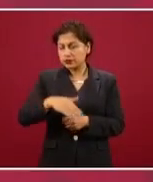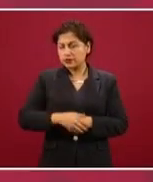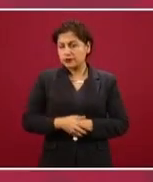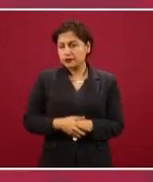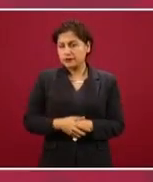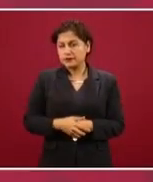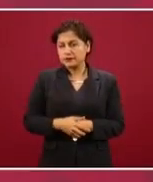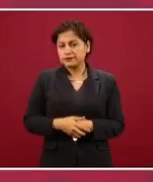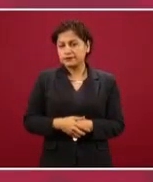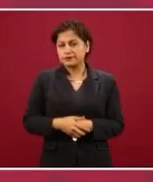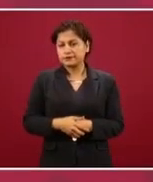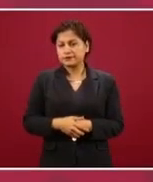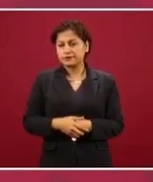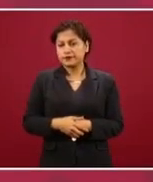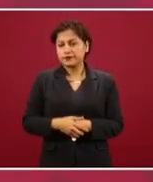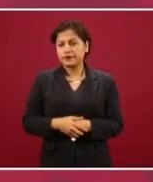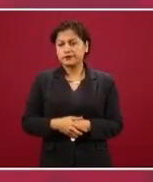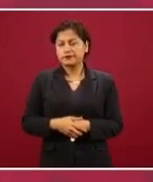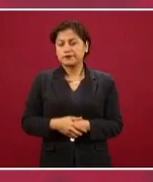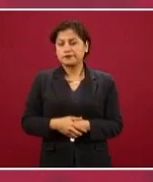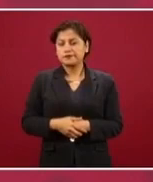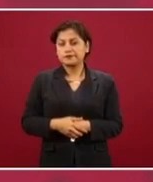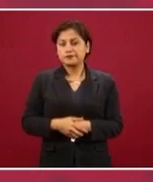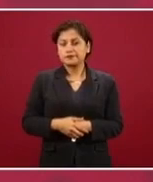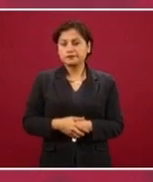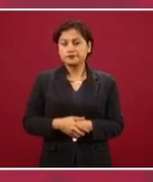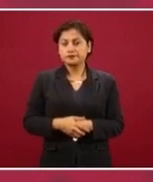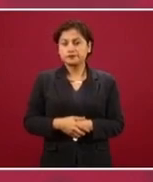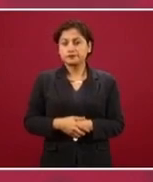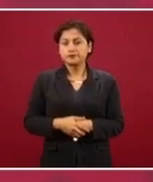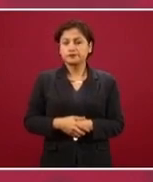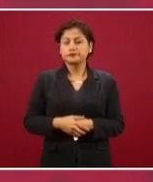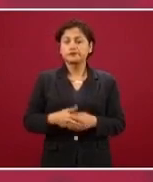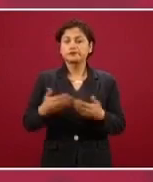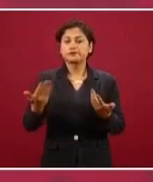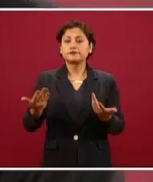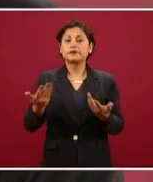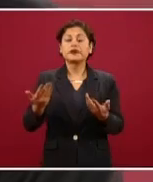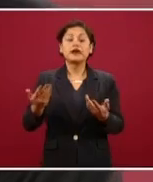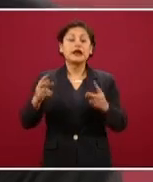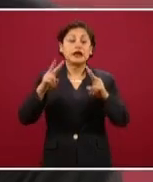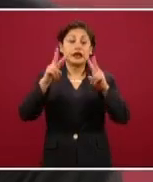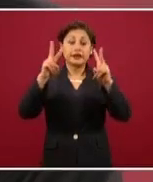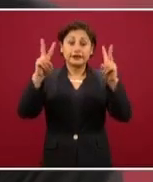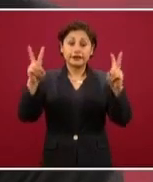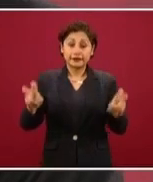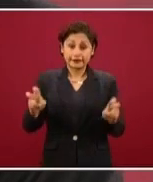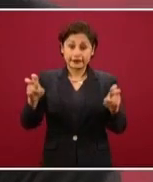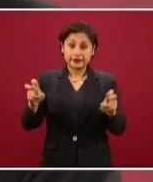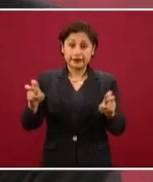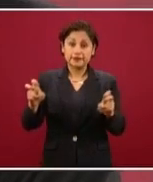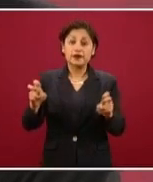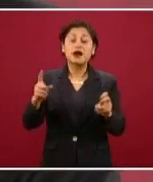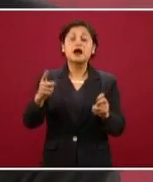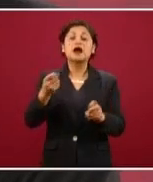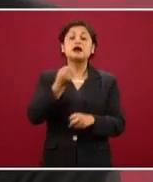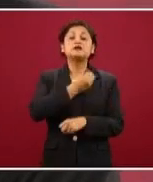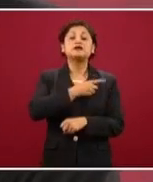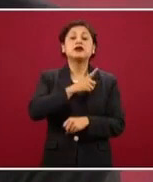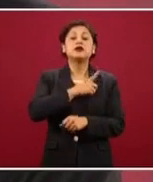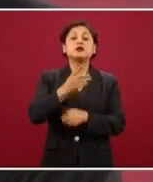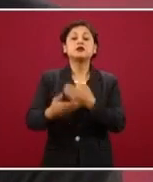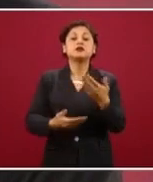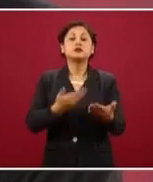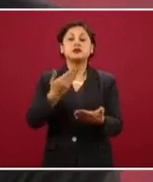el saldo más doloroso de la política de privatización en los servicios de salud y en la